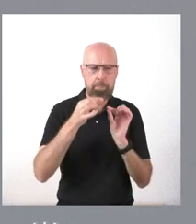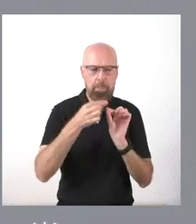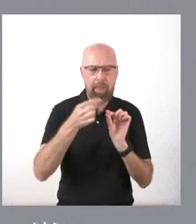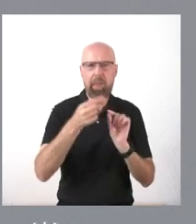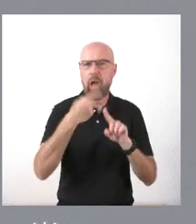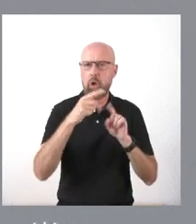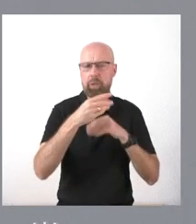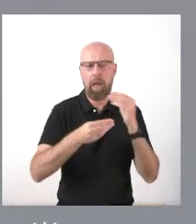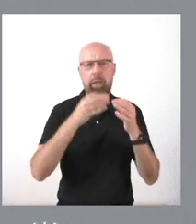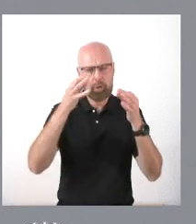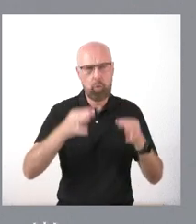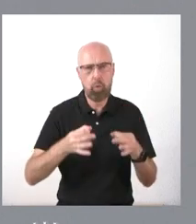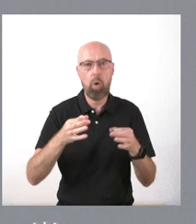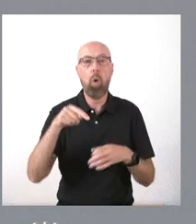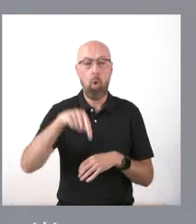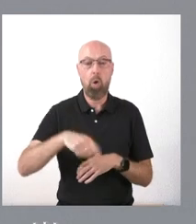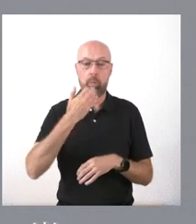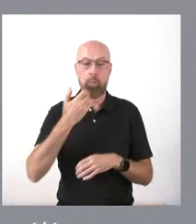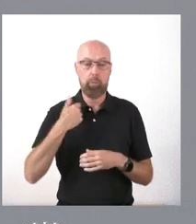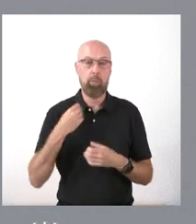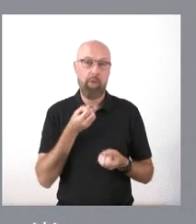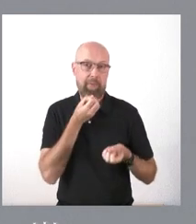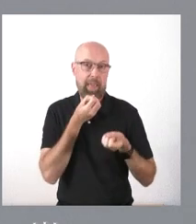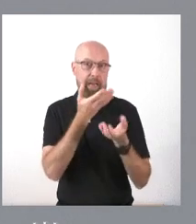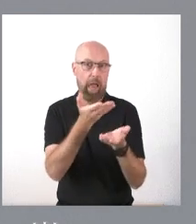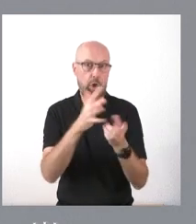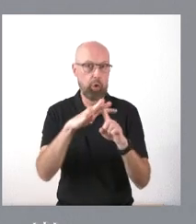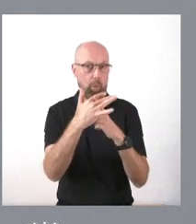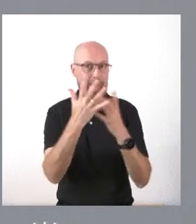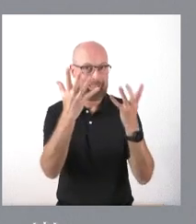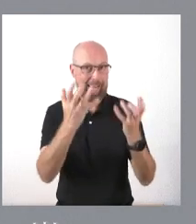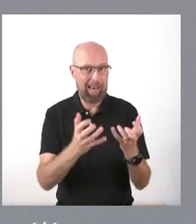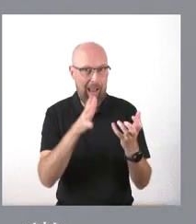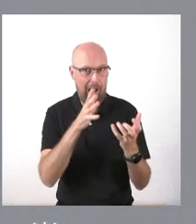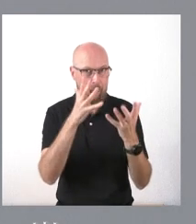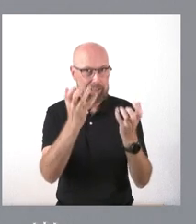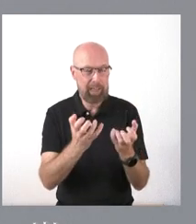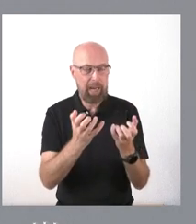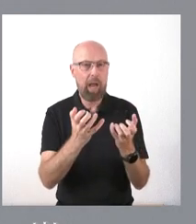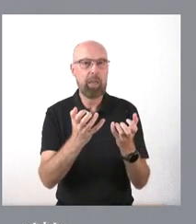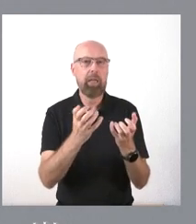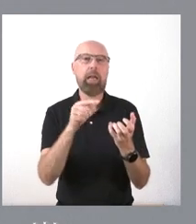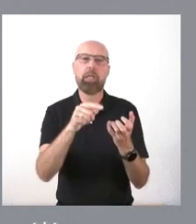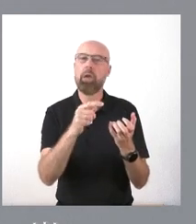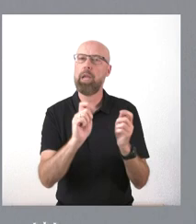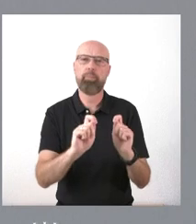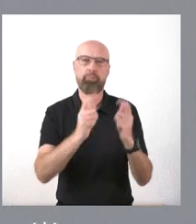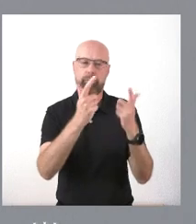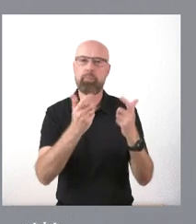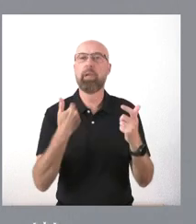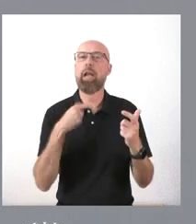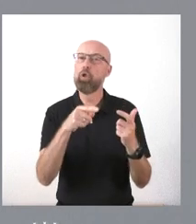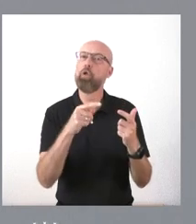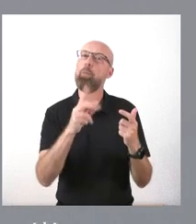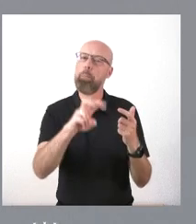que está declaración de la situación de sequía Esta media es muy importante porque nos permite habilitar los procedimientos para dos hechos en primer lugar para